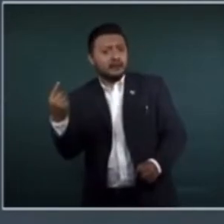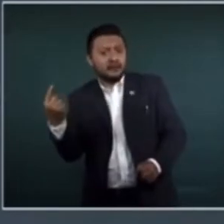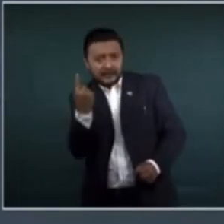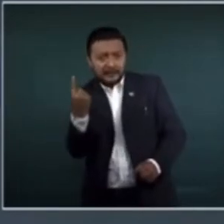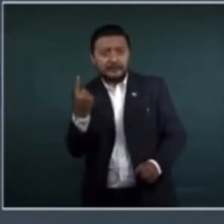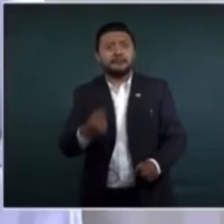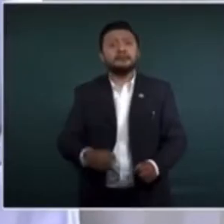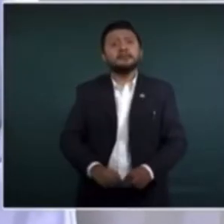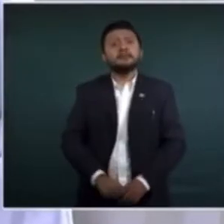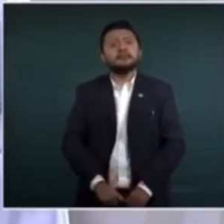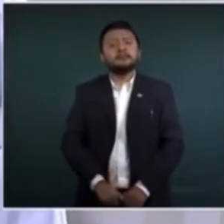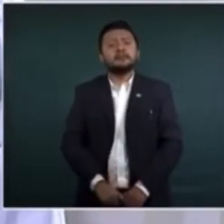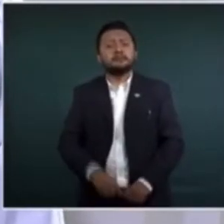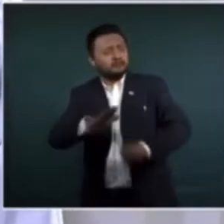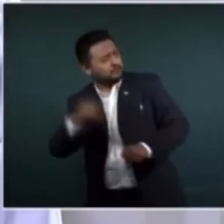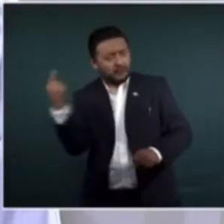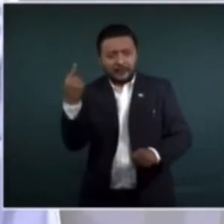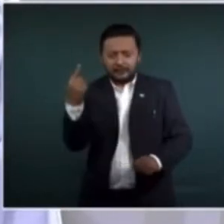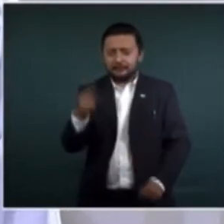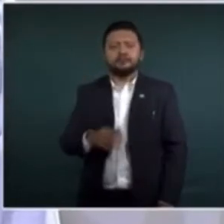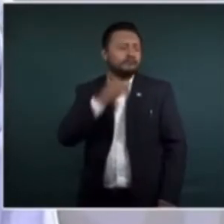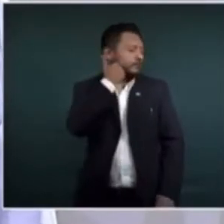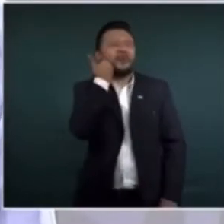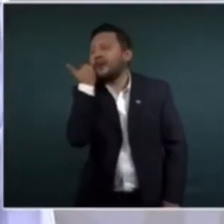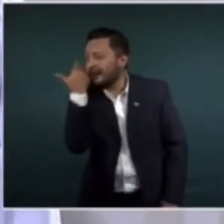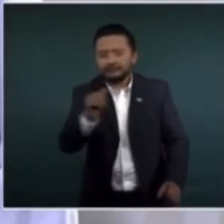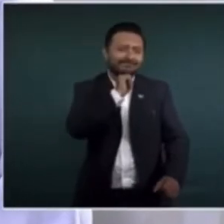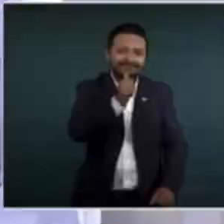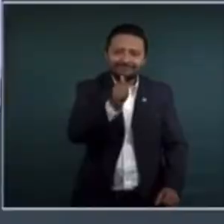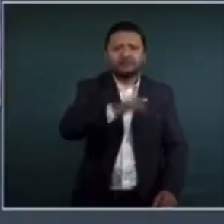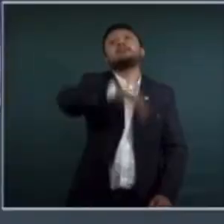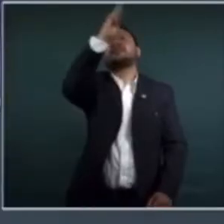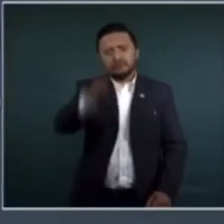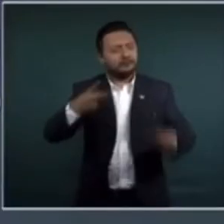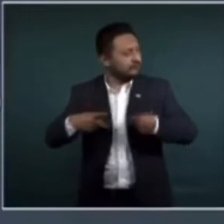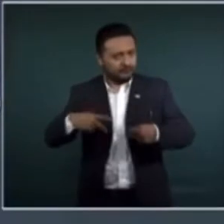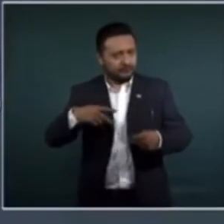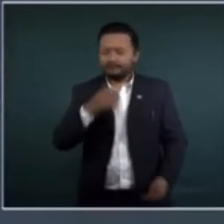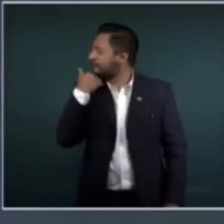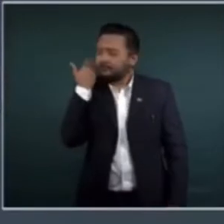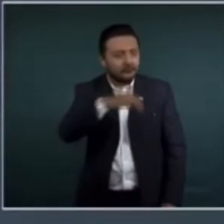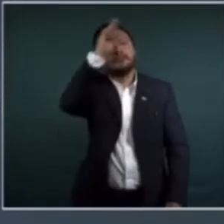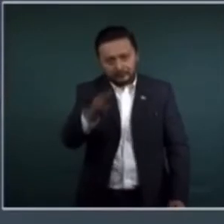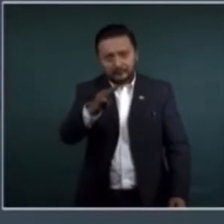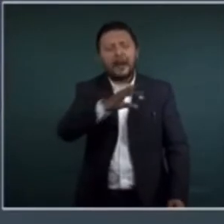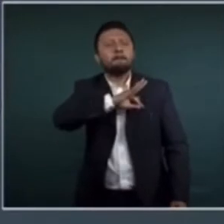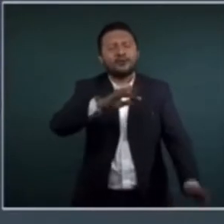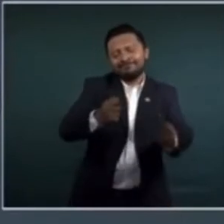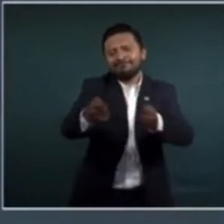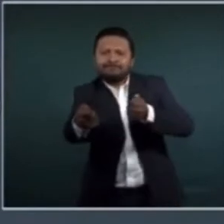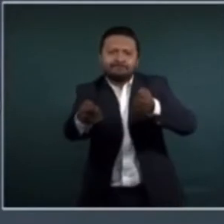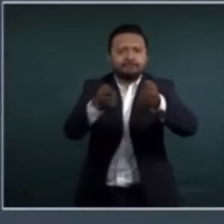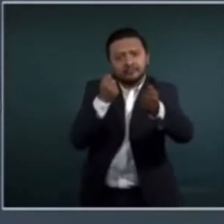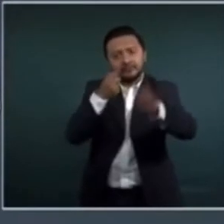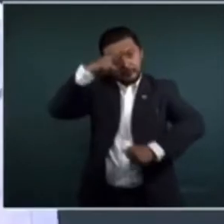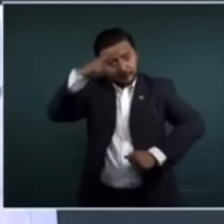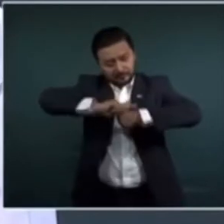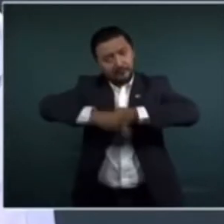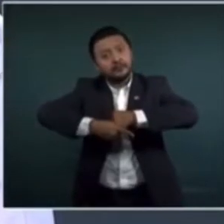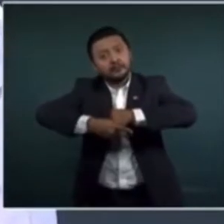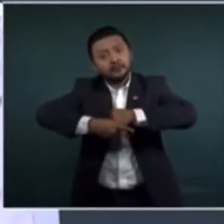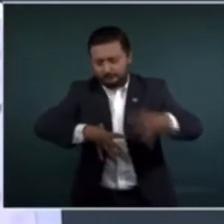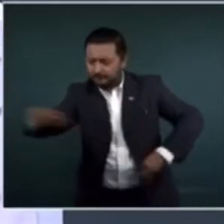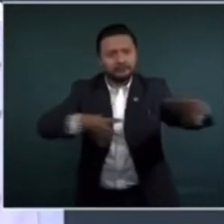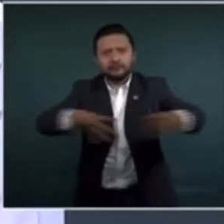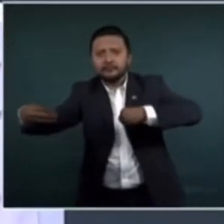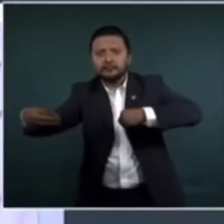pesares, porque no queremos que nadie pierda la vida, se ha logrado controlar en México la